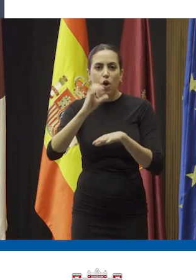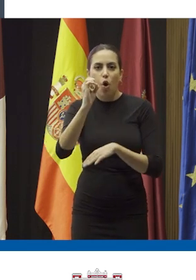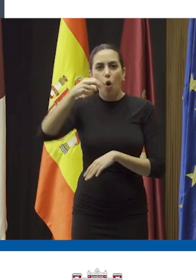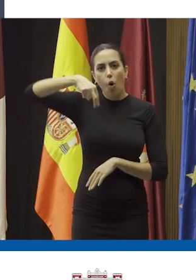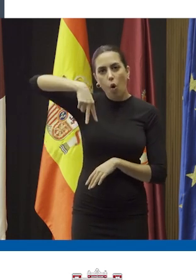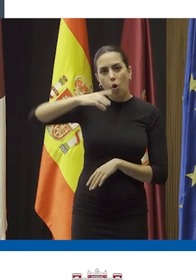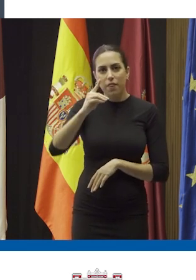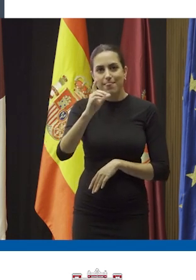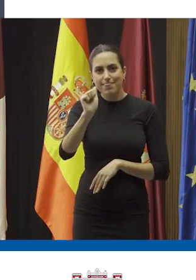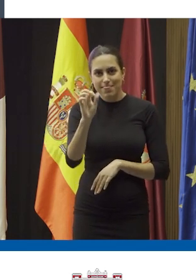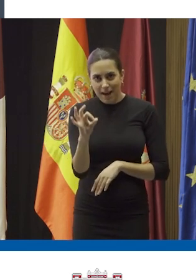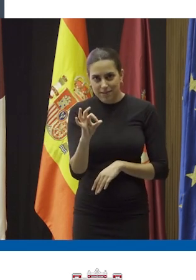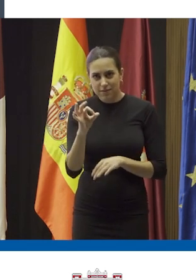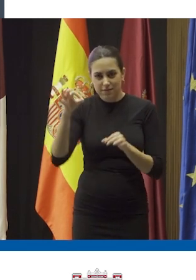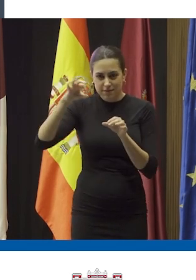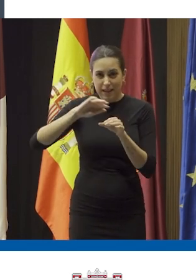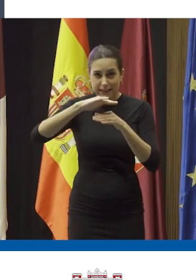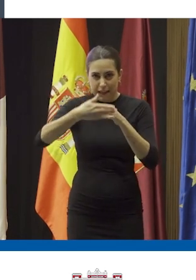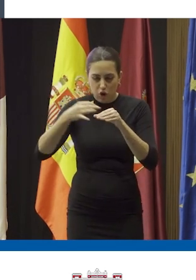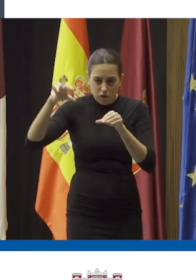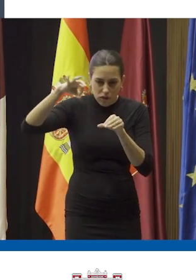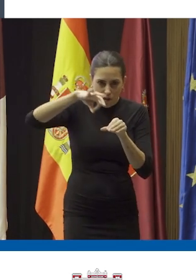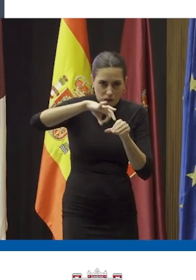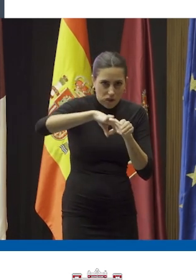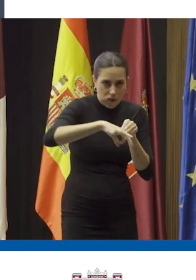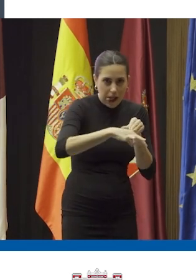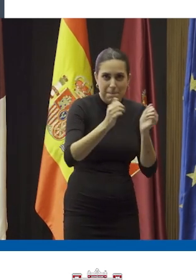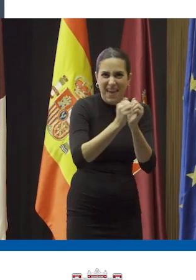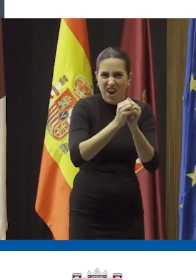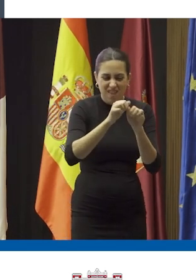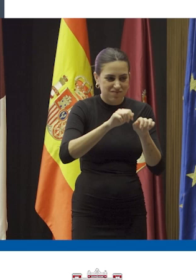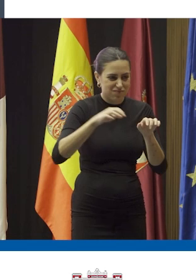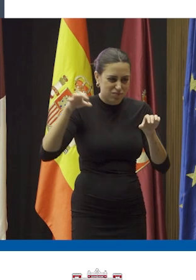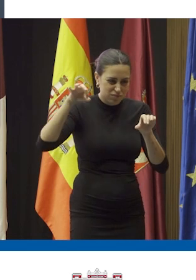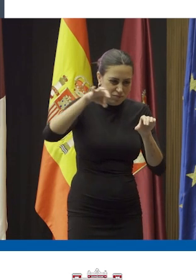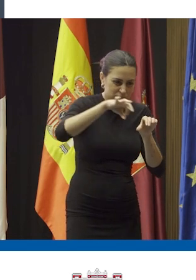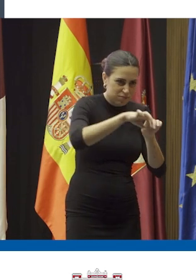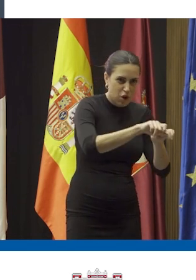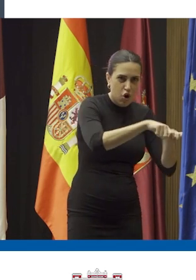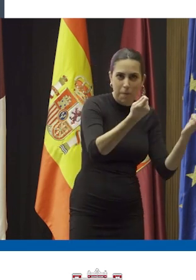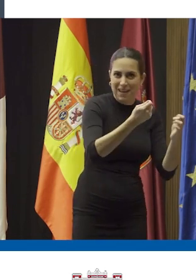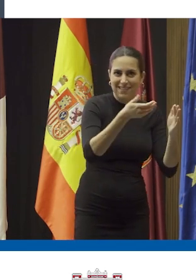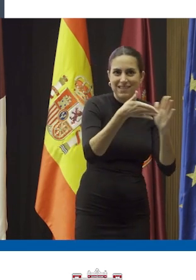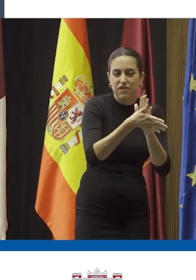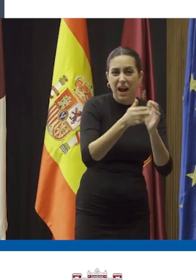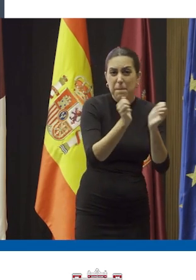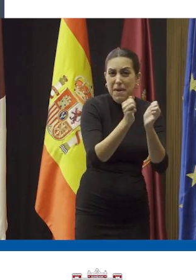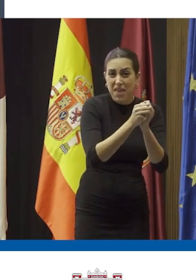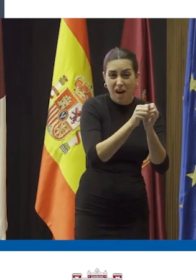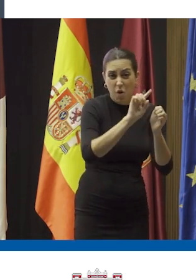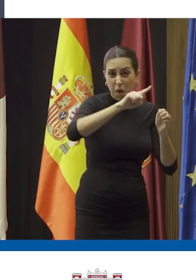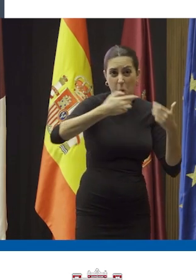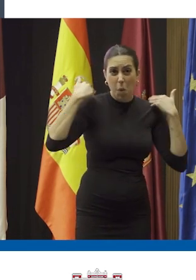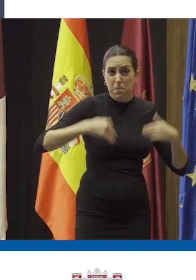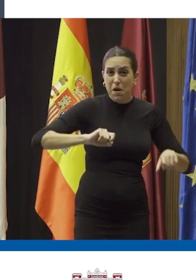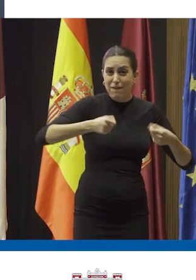piedras, sin tocar prácticamente al paciente. Rompe la piedra y los fragmentos son expulsados. Transformación de